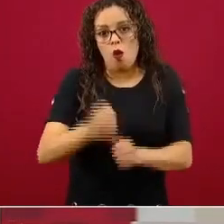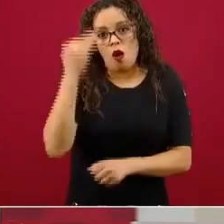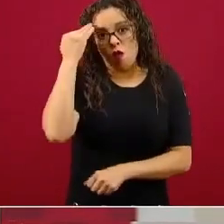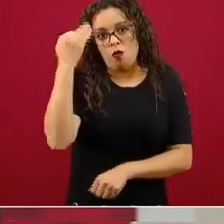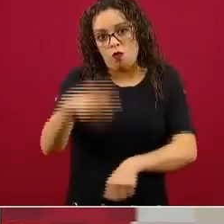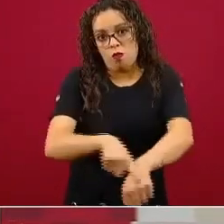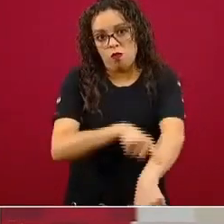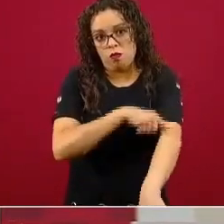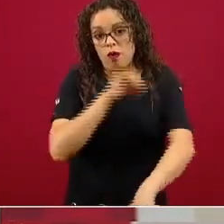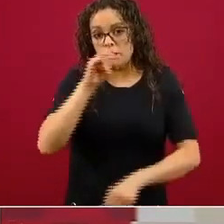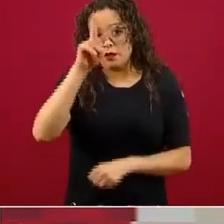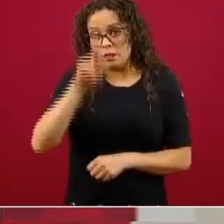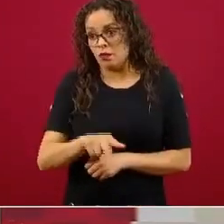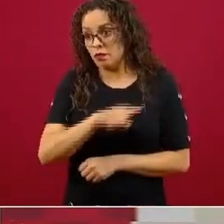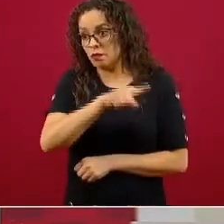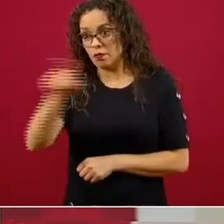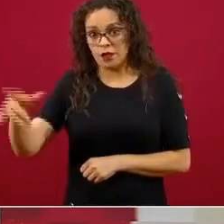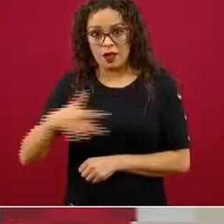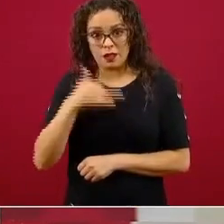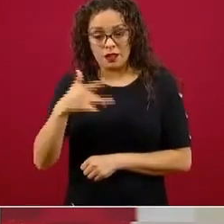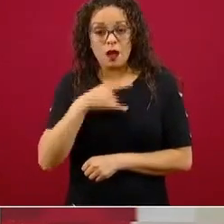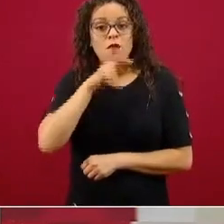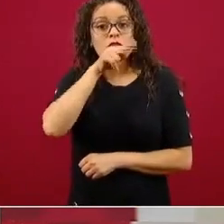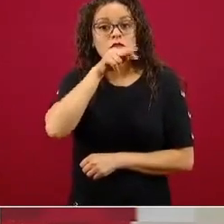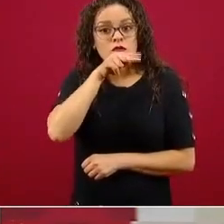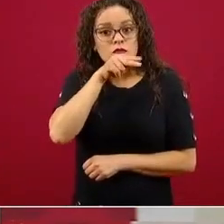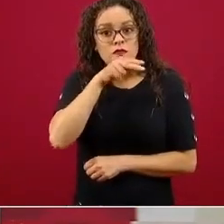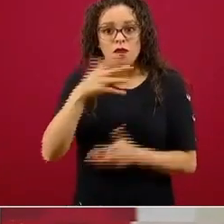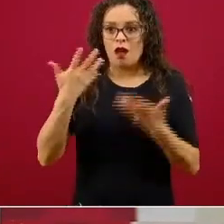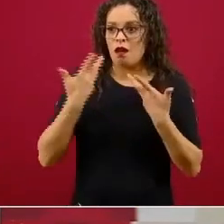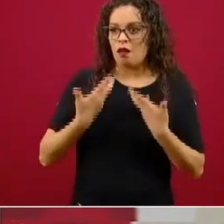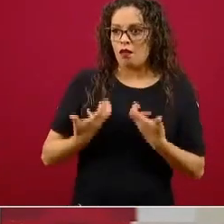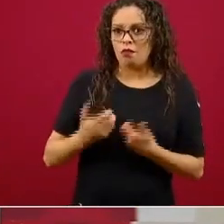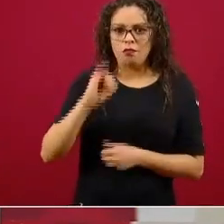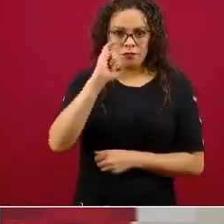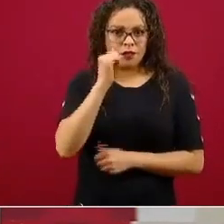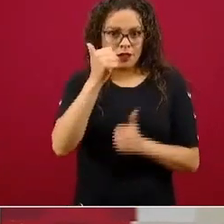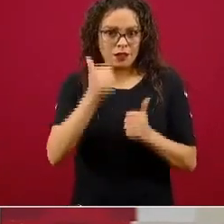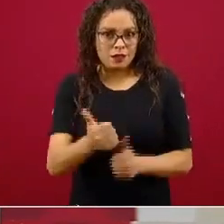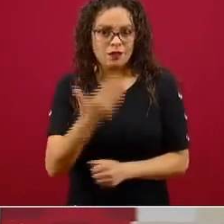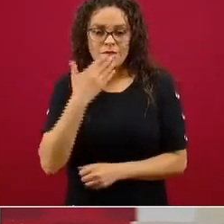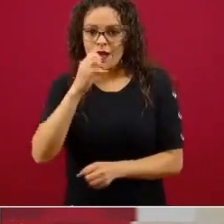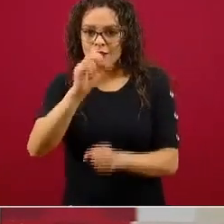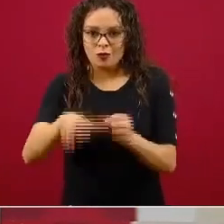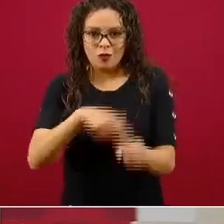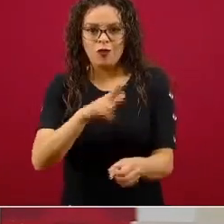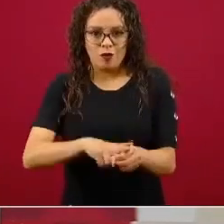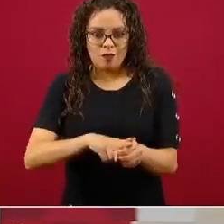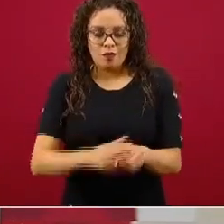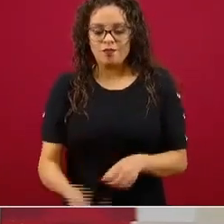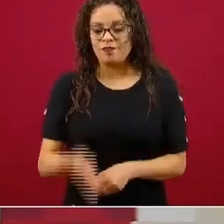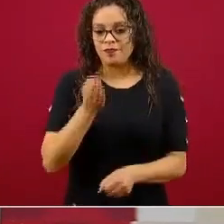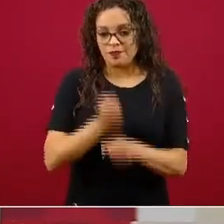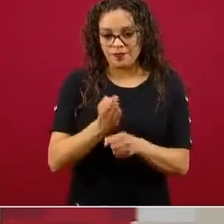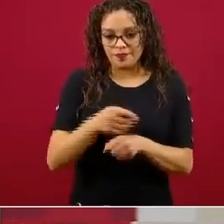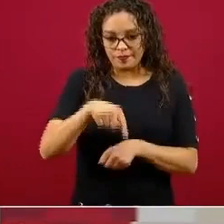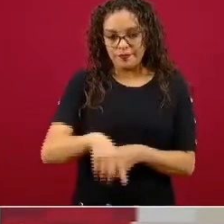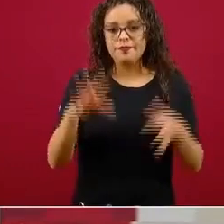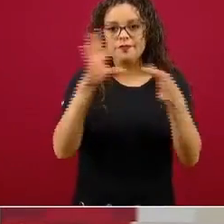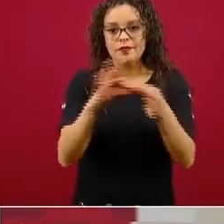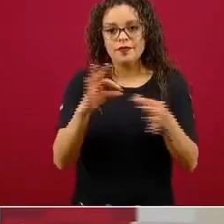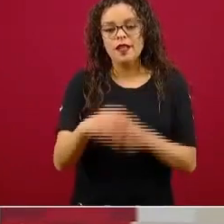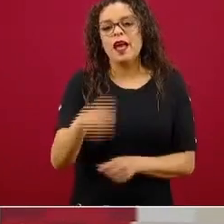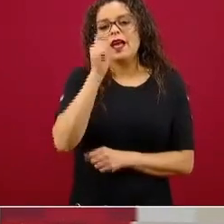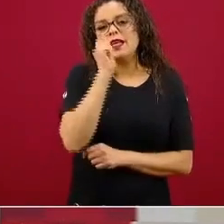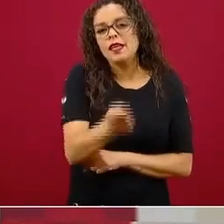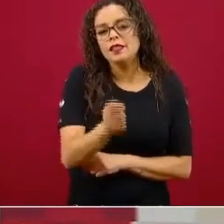angustia, su preocupación al respecto. Aquí vamos a recapitular sobre qué es COVID y qué es la